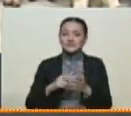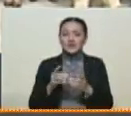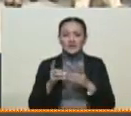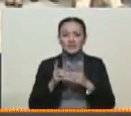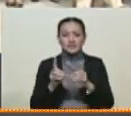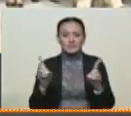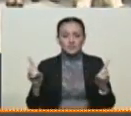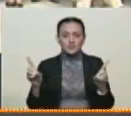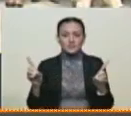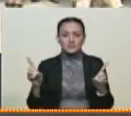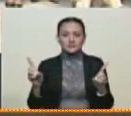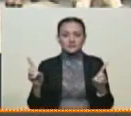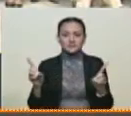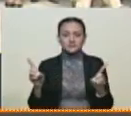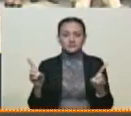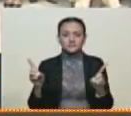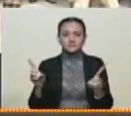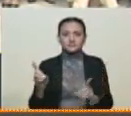derecho